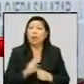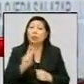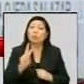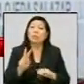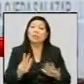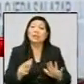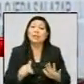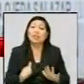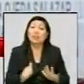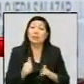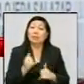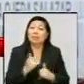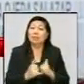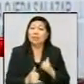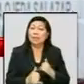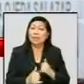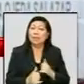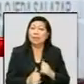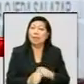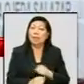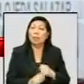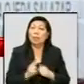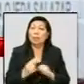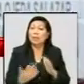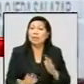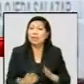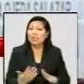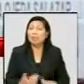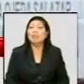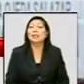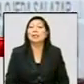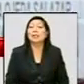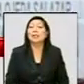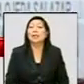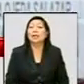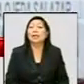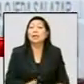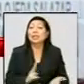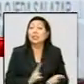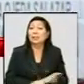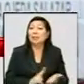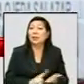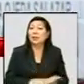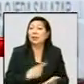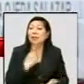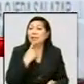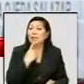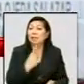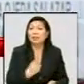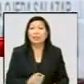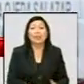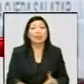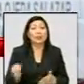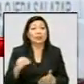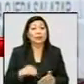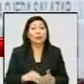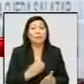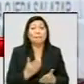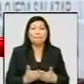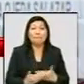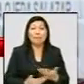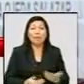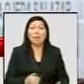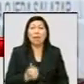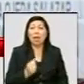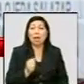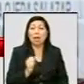2016, finales del 2015, en Esalud se decidió incorporar el producto